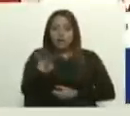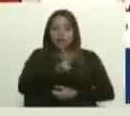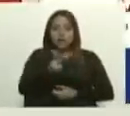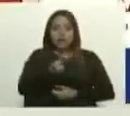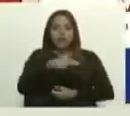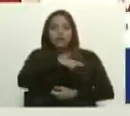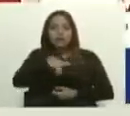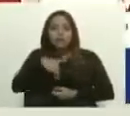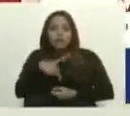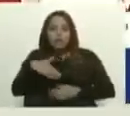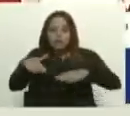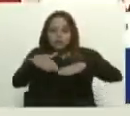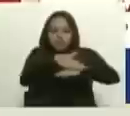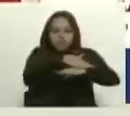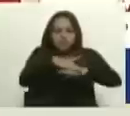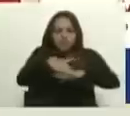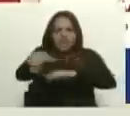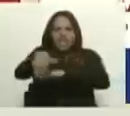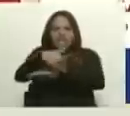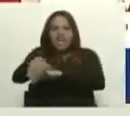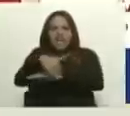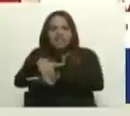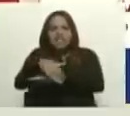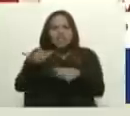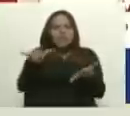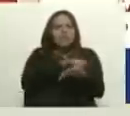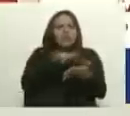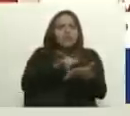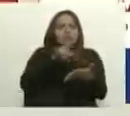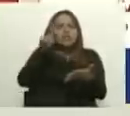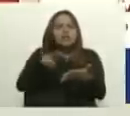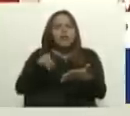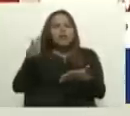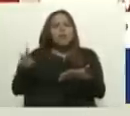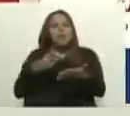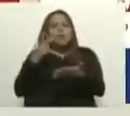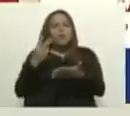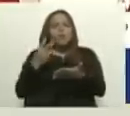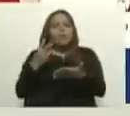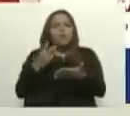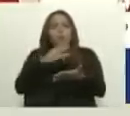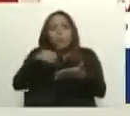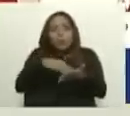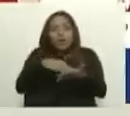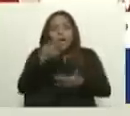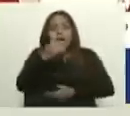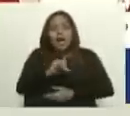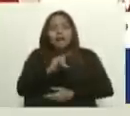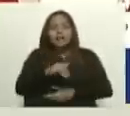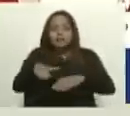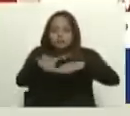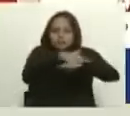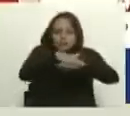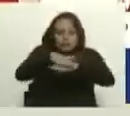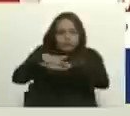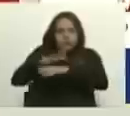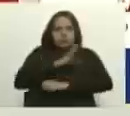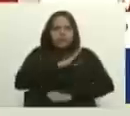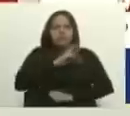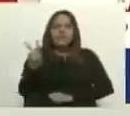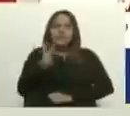nuestro asfalto. Y las calles de Nueva York y de Washington están asfaltadas con asfalto